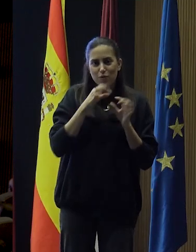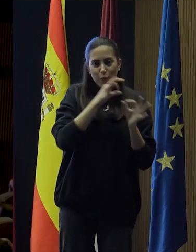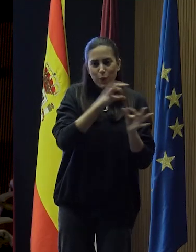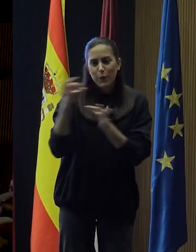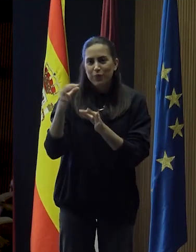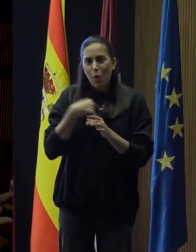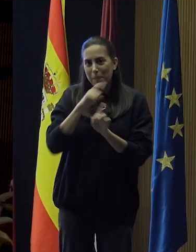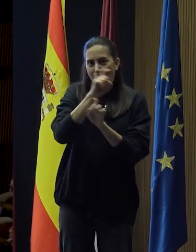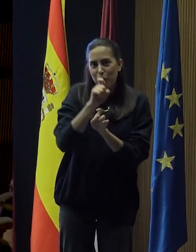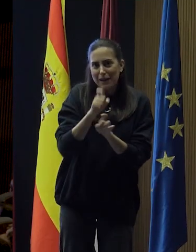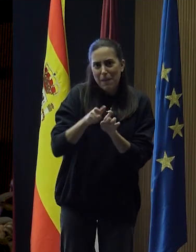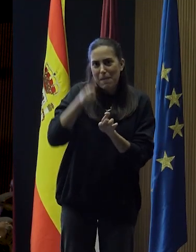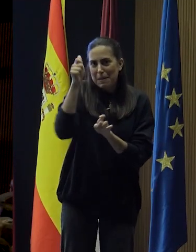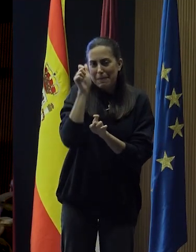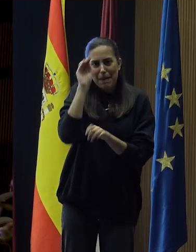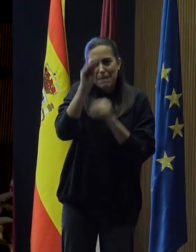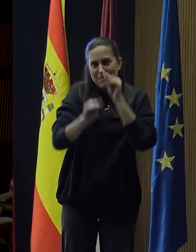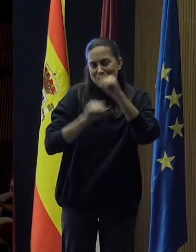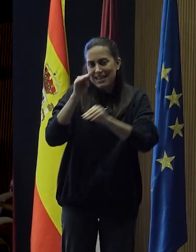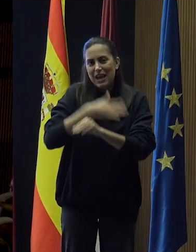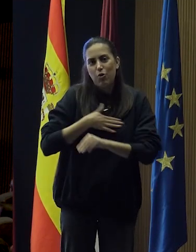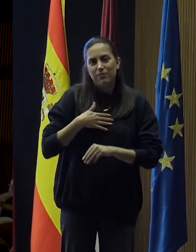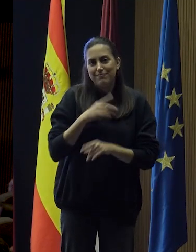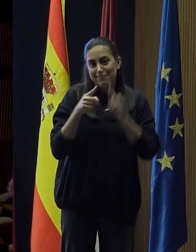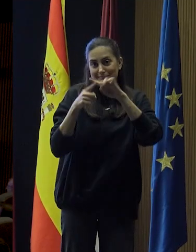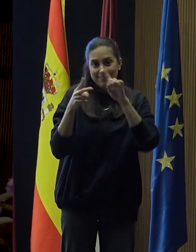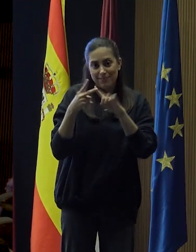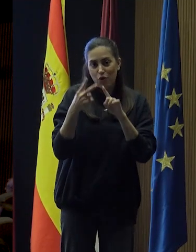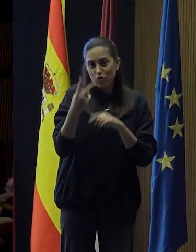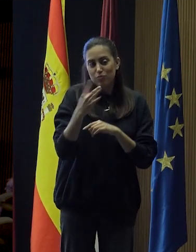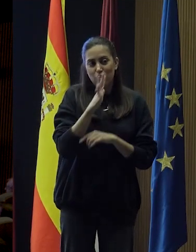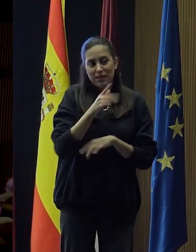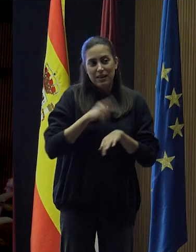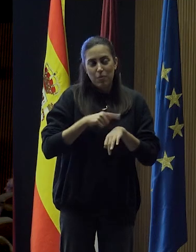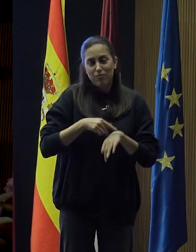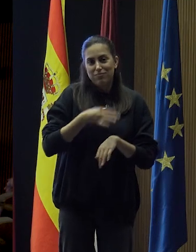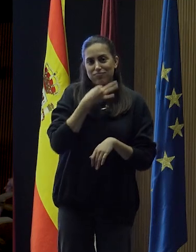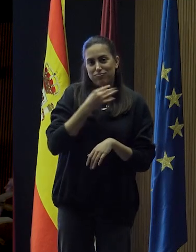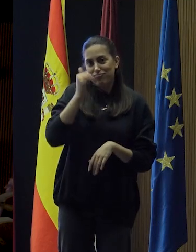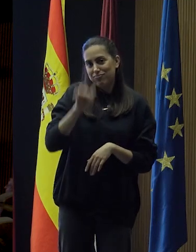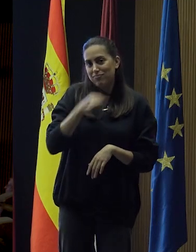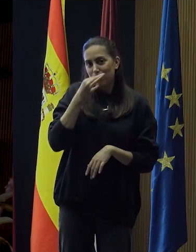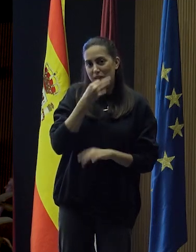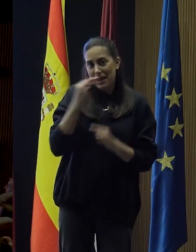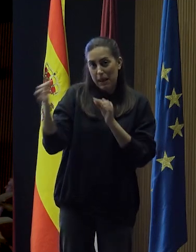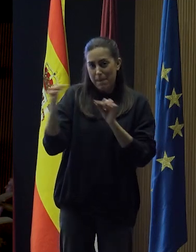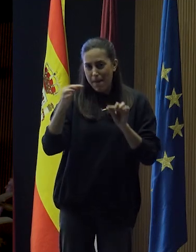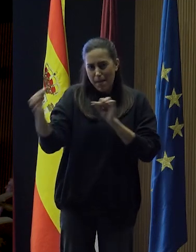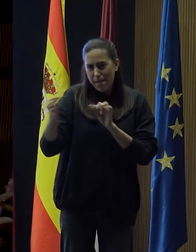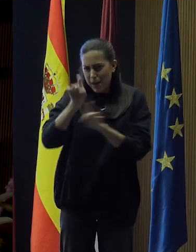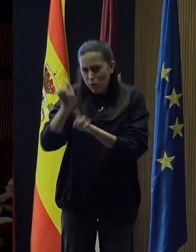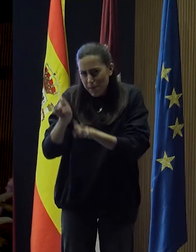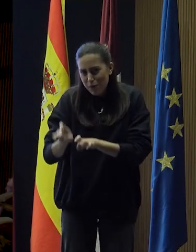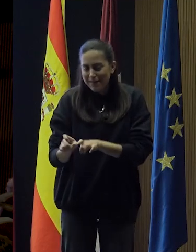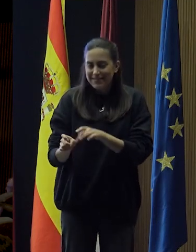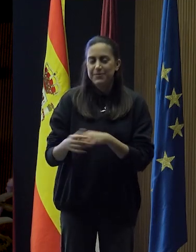preguntas. Solo me voy a ceñir a un par de ellas, porque si no estaríamos toda la tarde solo con preguntas. A